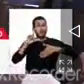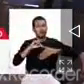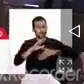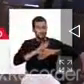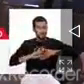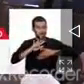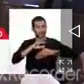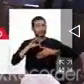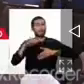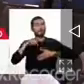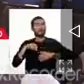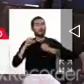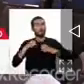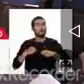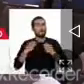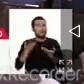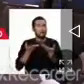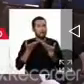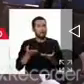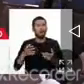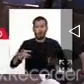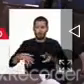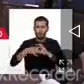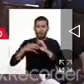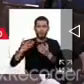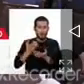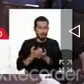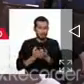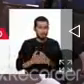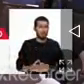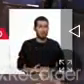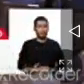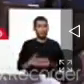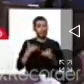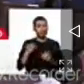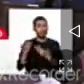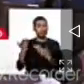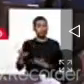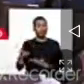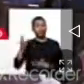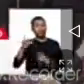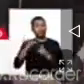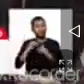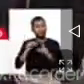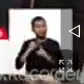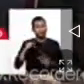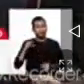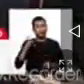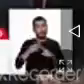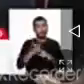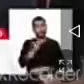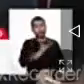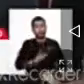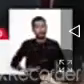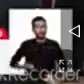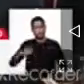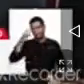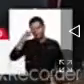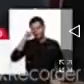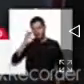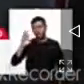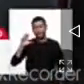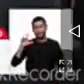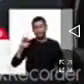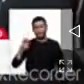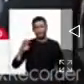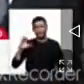de integración que busca promover la integración económica. Ahora vamos a escuchar las palabras del expresidente de México,